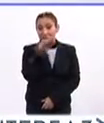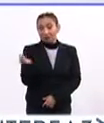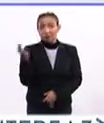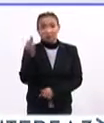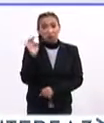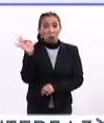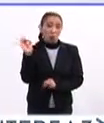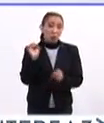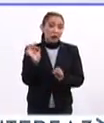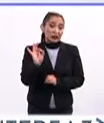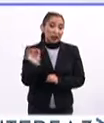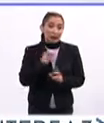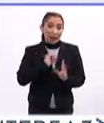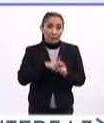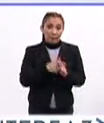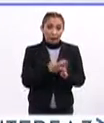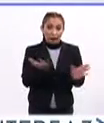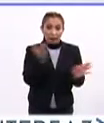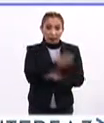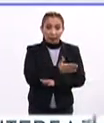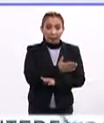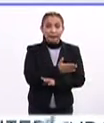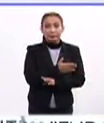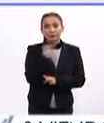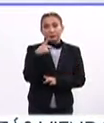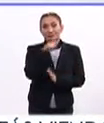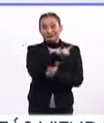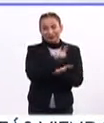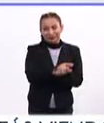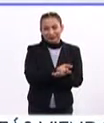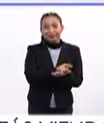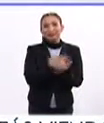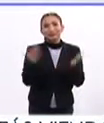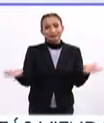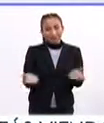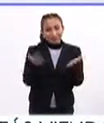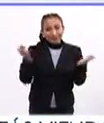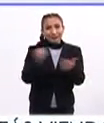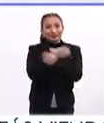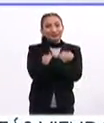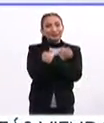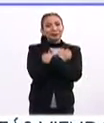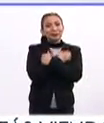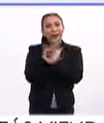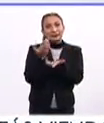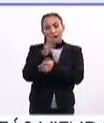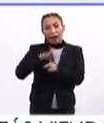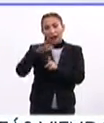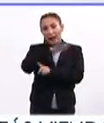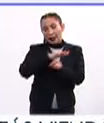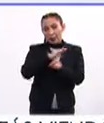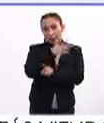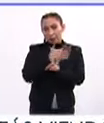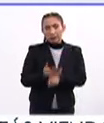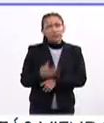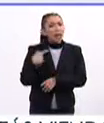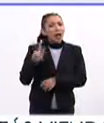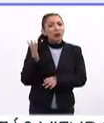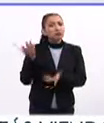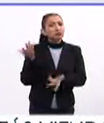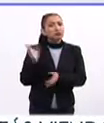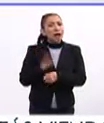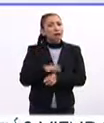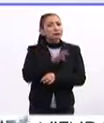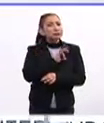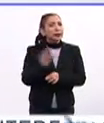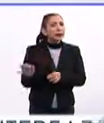menos que ya se esté iniciando estos tipos de leyes que impulsen la educación en estos sectores tan vulnerables. Pero ¿qué más